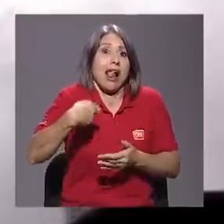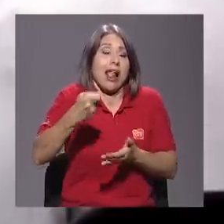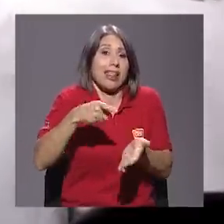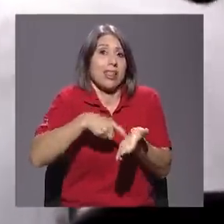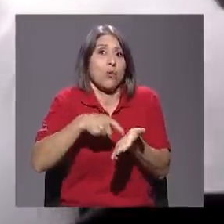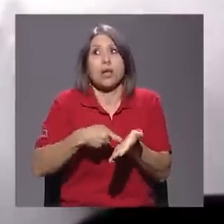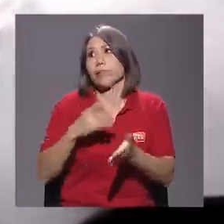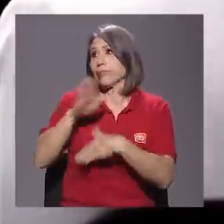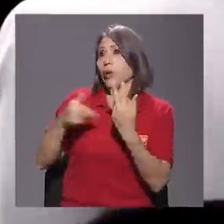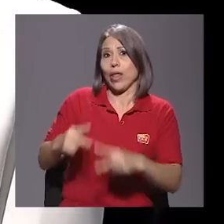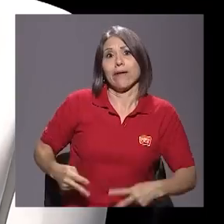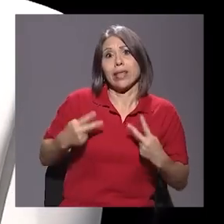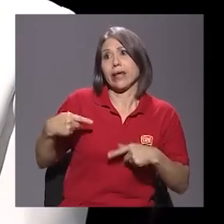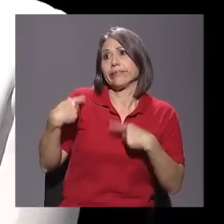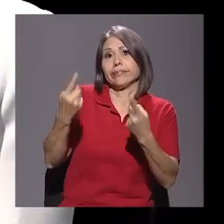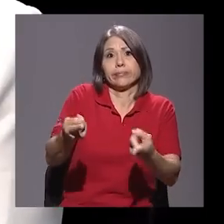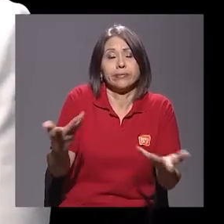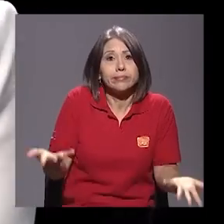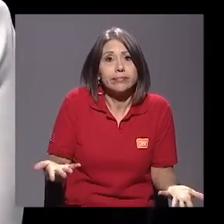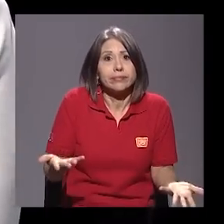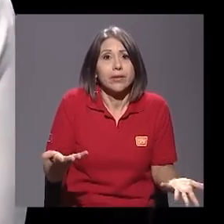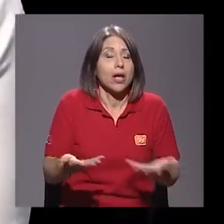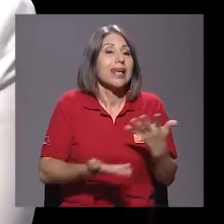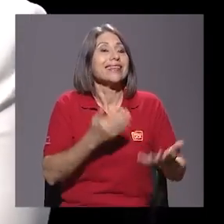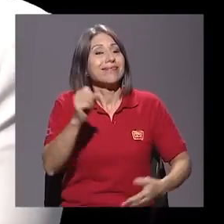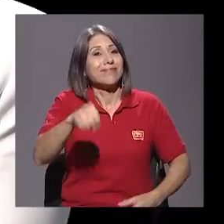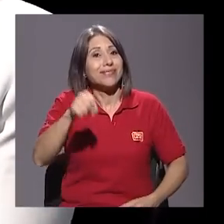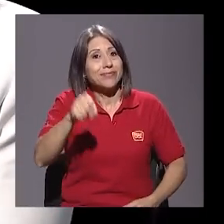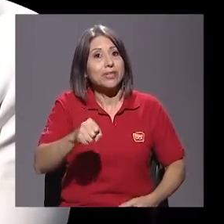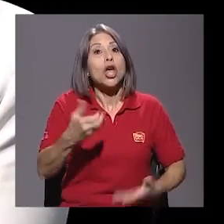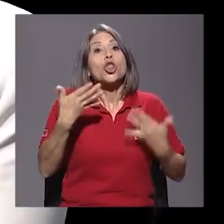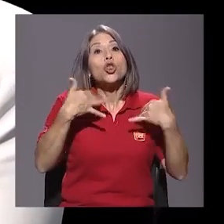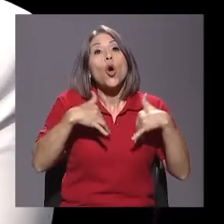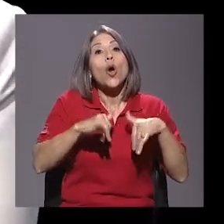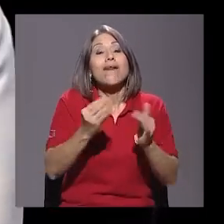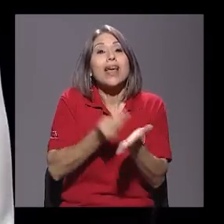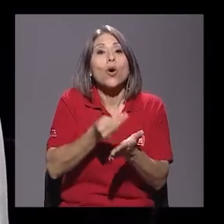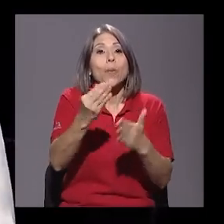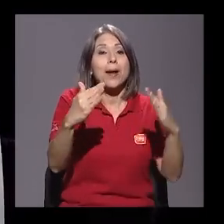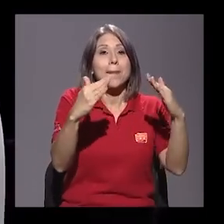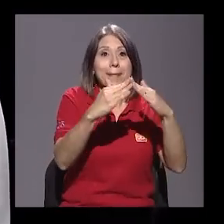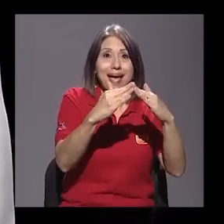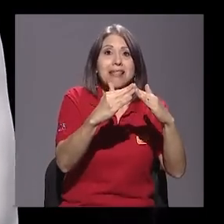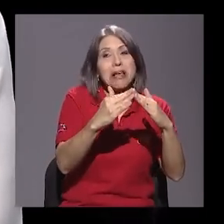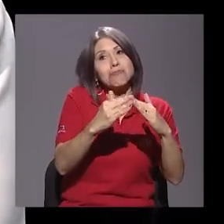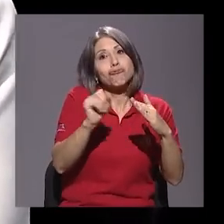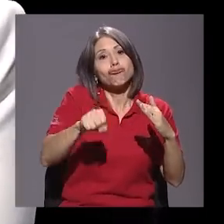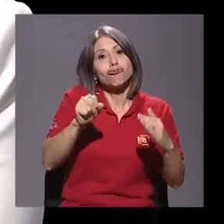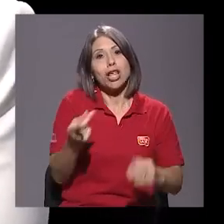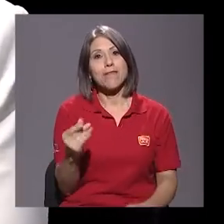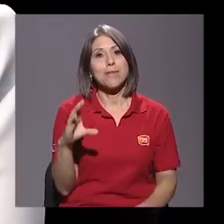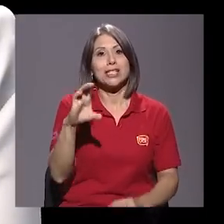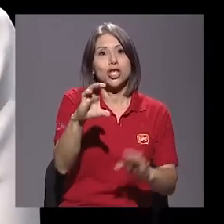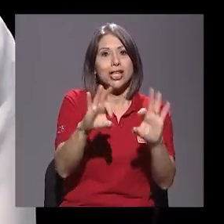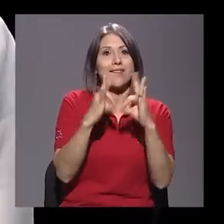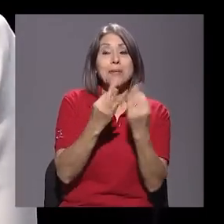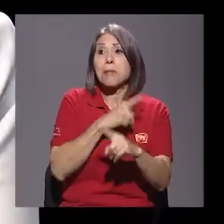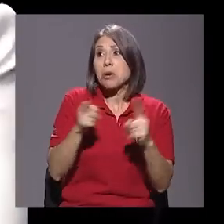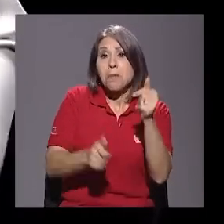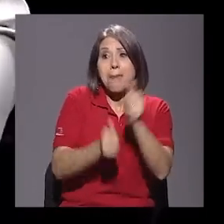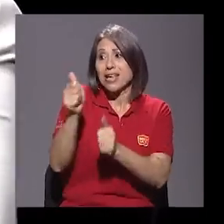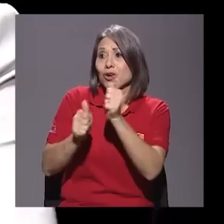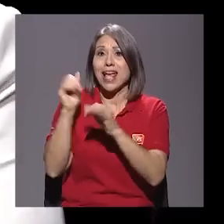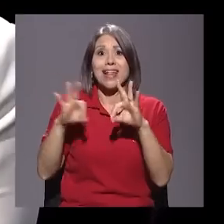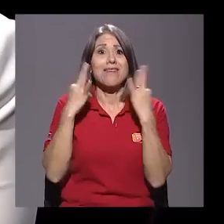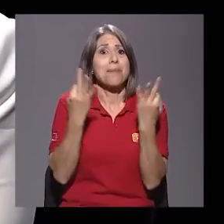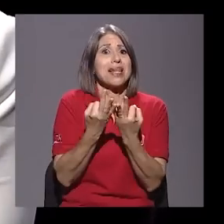doble de lo que han vivido. Claro, es increíble. Claro, ¿verdad? Todavía vivienda es una inversión en capital de las familias, pero resulta que la mayoría de las